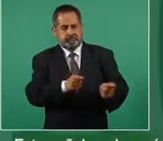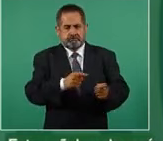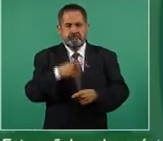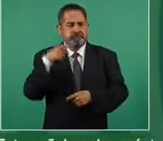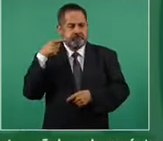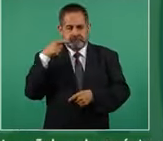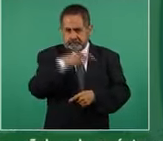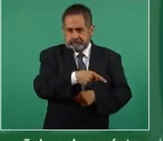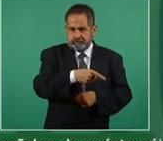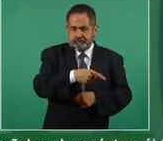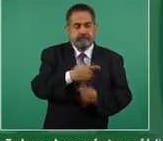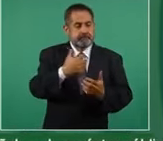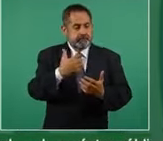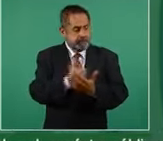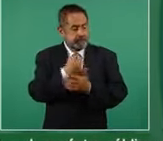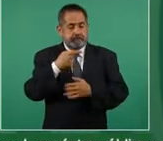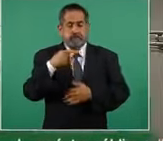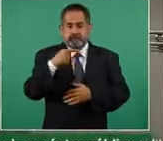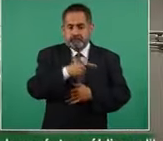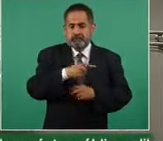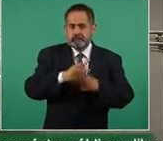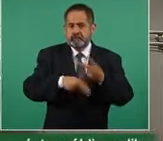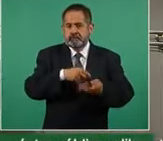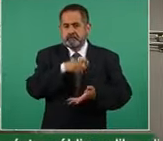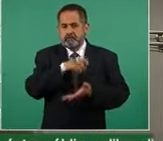la compra a